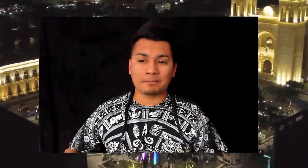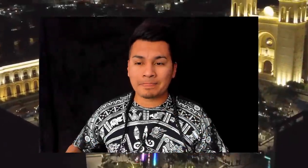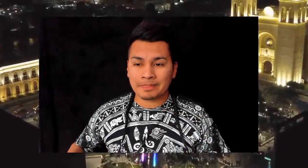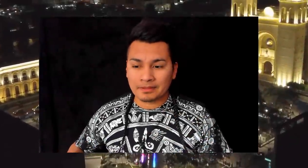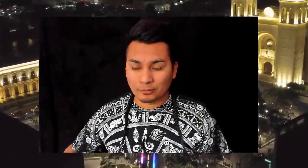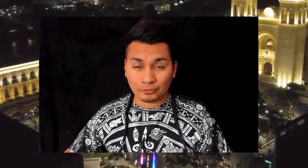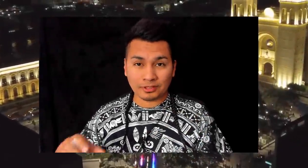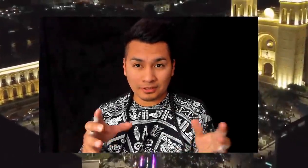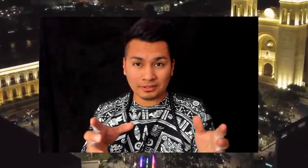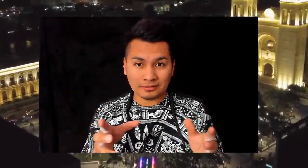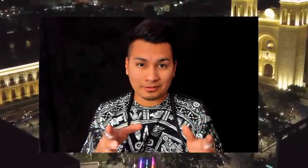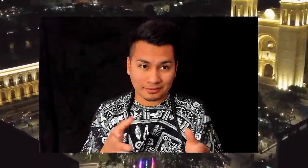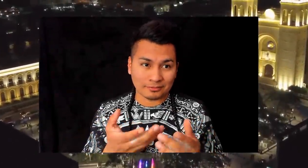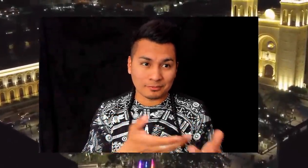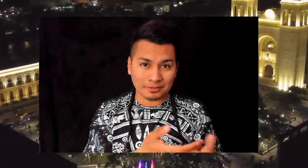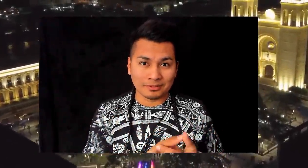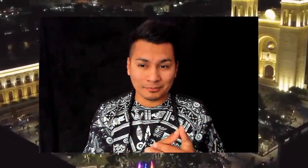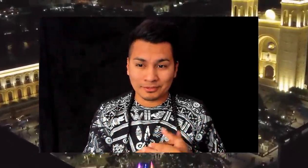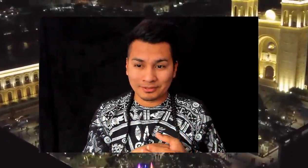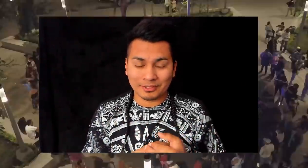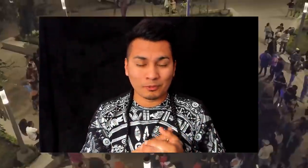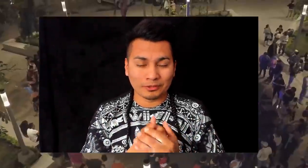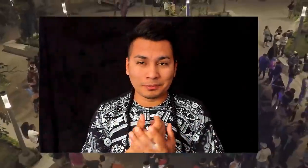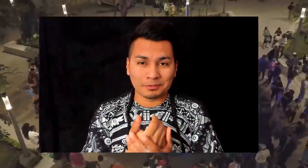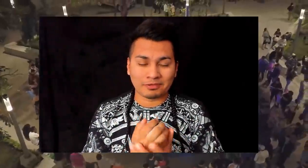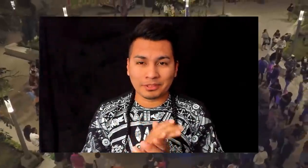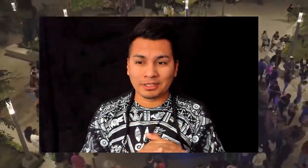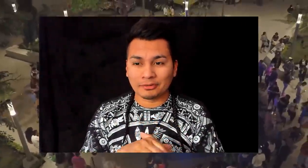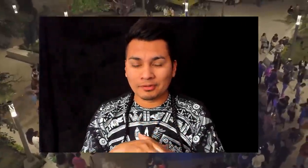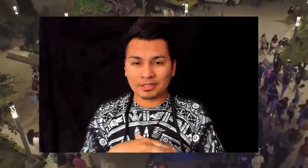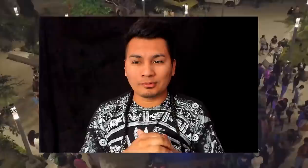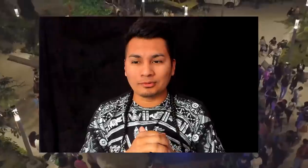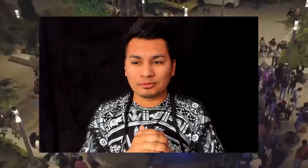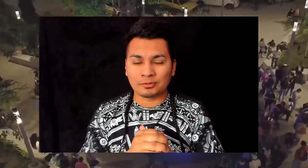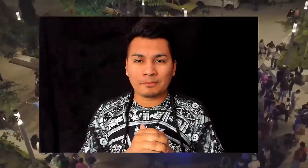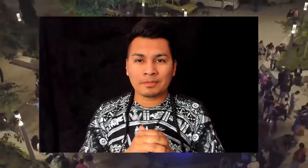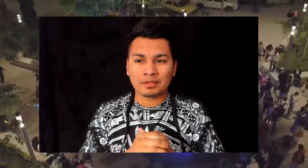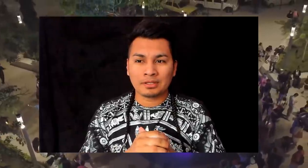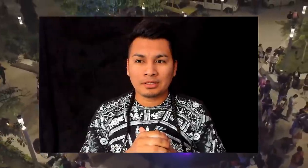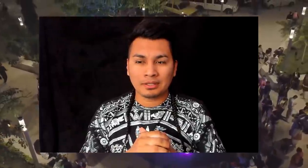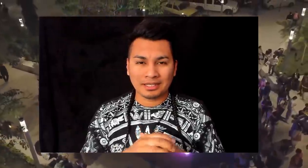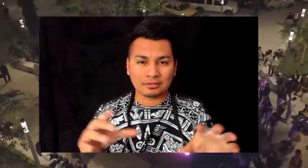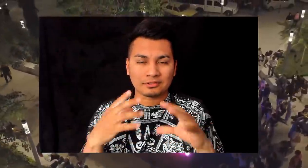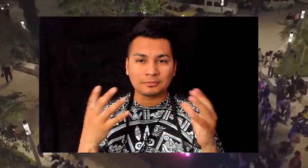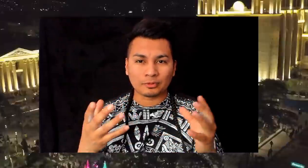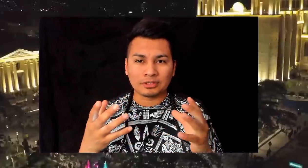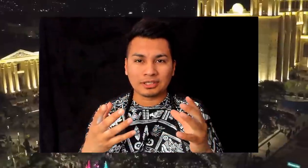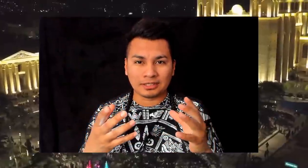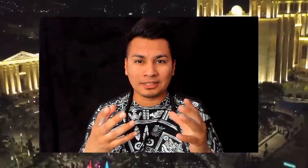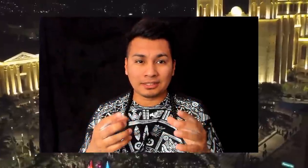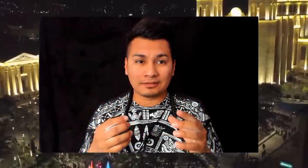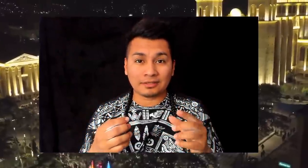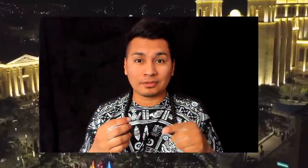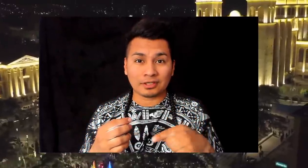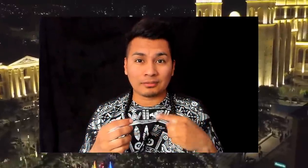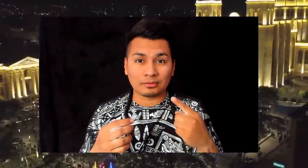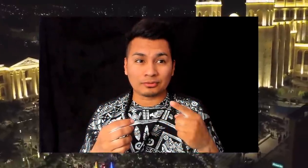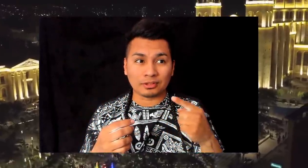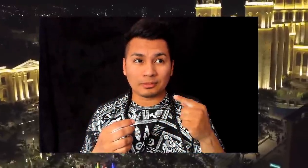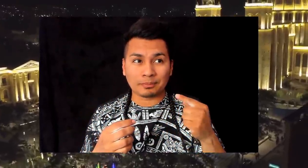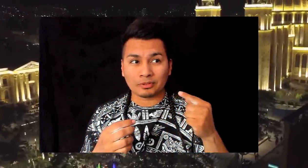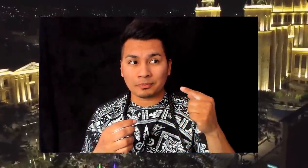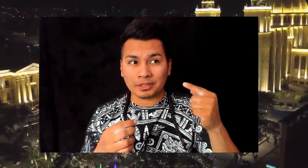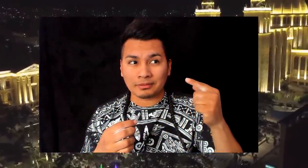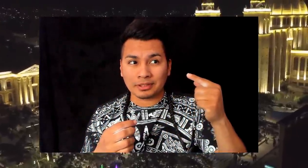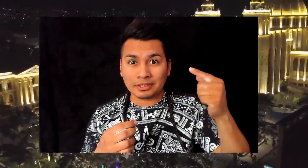Bukele. Ustedes, que son mi hermano y mi familia, la nueva revolución, el concepto de este canal es eso, es